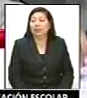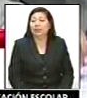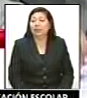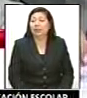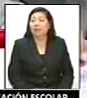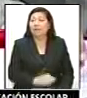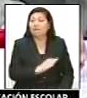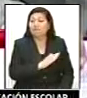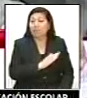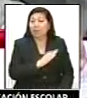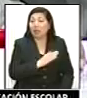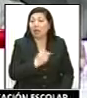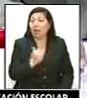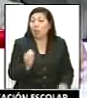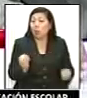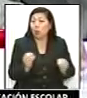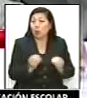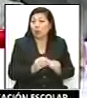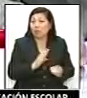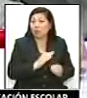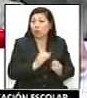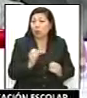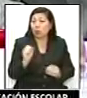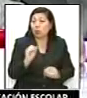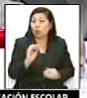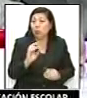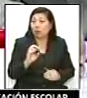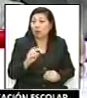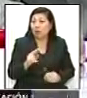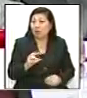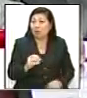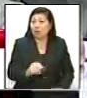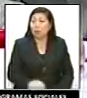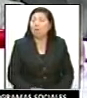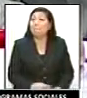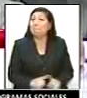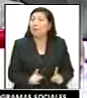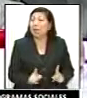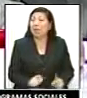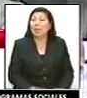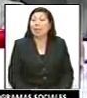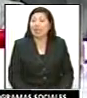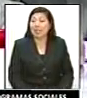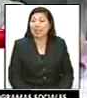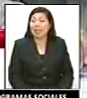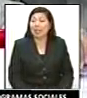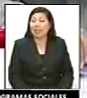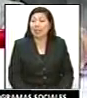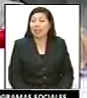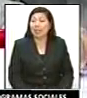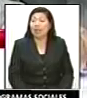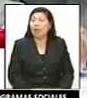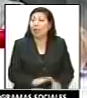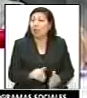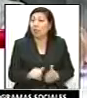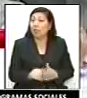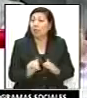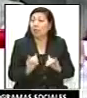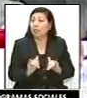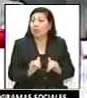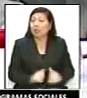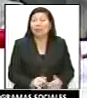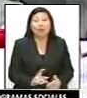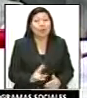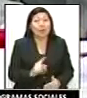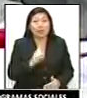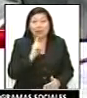a los fiscales a pedido de la Junta de Fiscales Supremos, pero a los fiscales de todas las instancias, o sea,